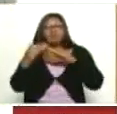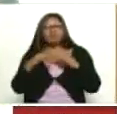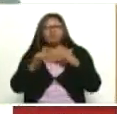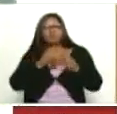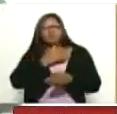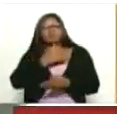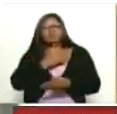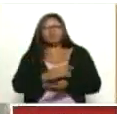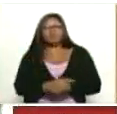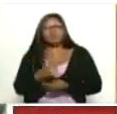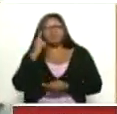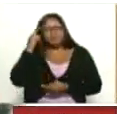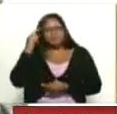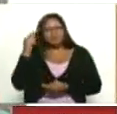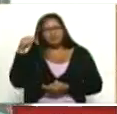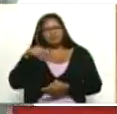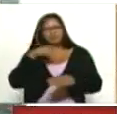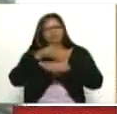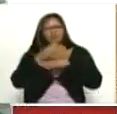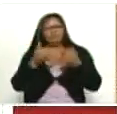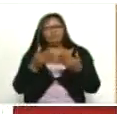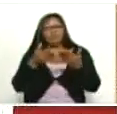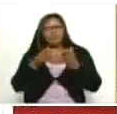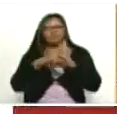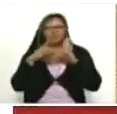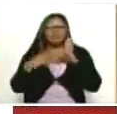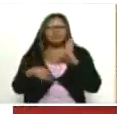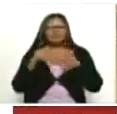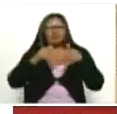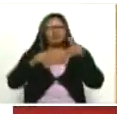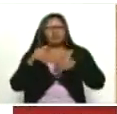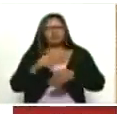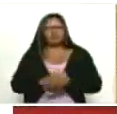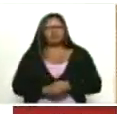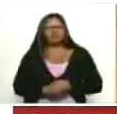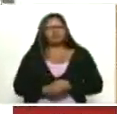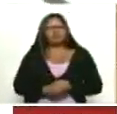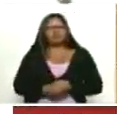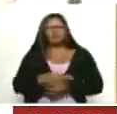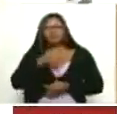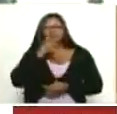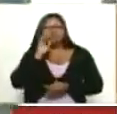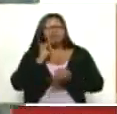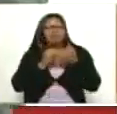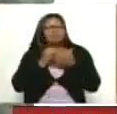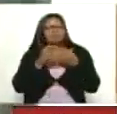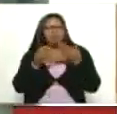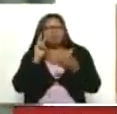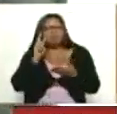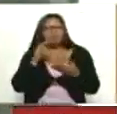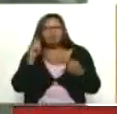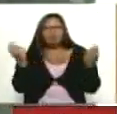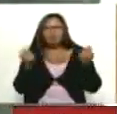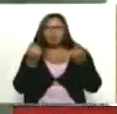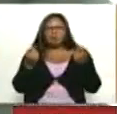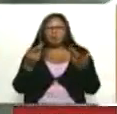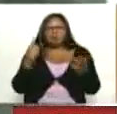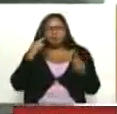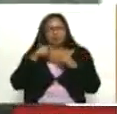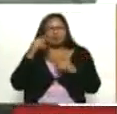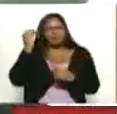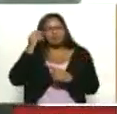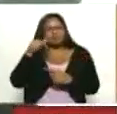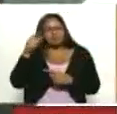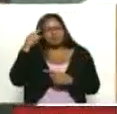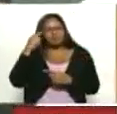acudido el día de hoy a la Casa de Estudio para ejercer su derecho al voto. Me va a decir su nombre, su apellido, quisiera ver cómo ha visto la jornada, cuáles son las expectativas para el día de